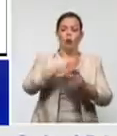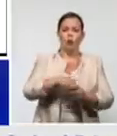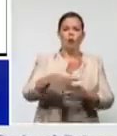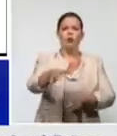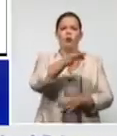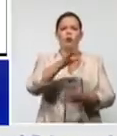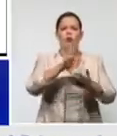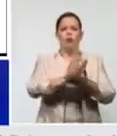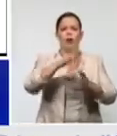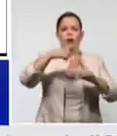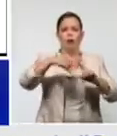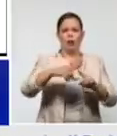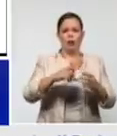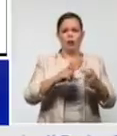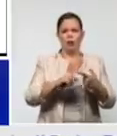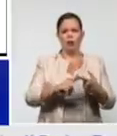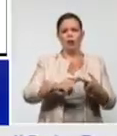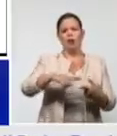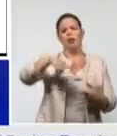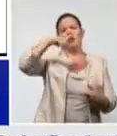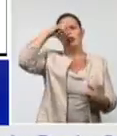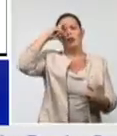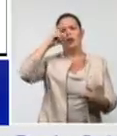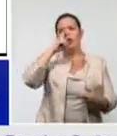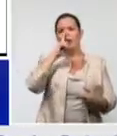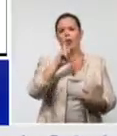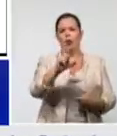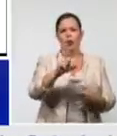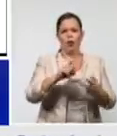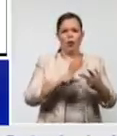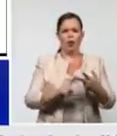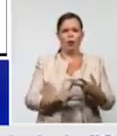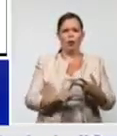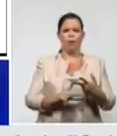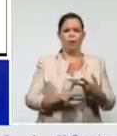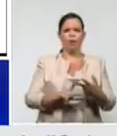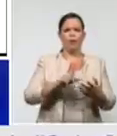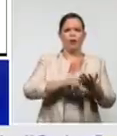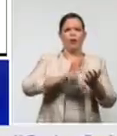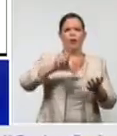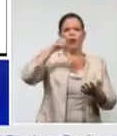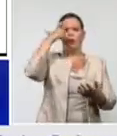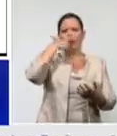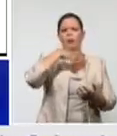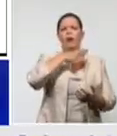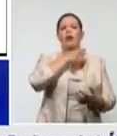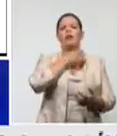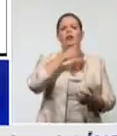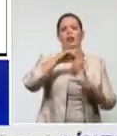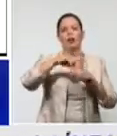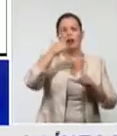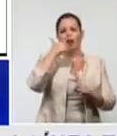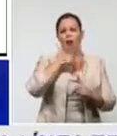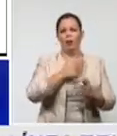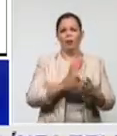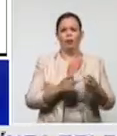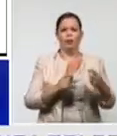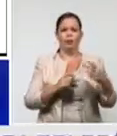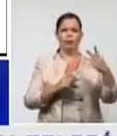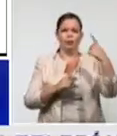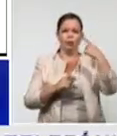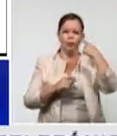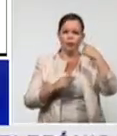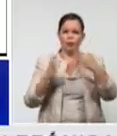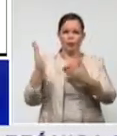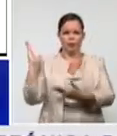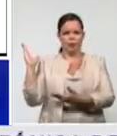Bari, Placeta, gracias Lilian, ahí no los pudo proyectar, San Nicolás de Bari, Placeta,